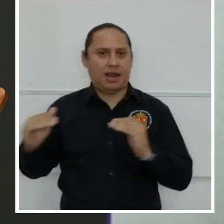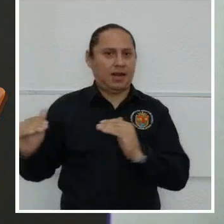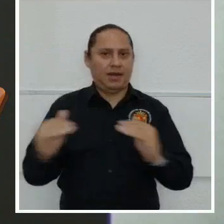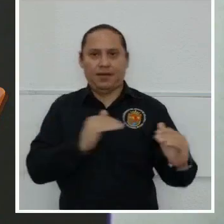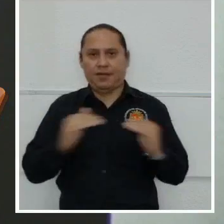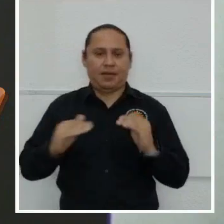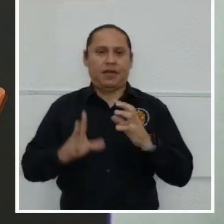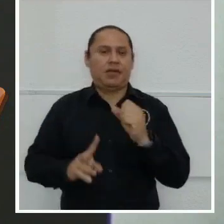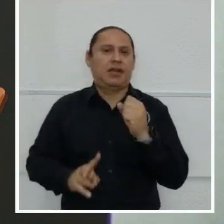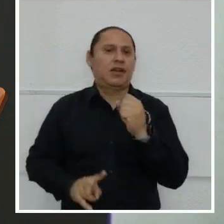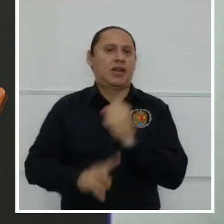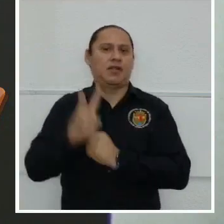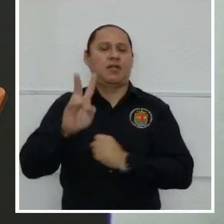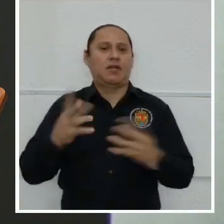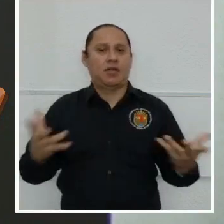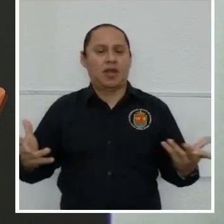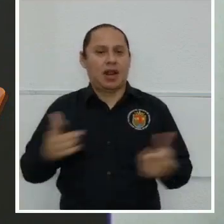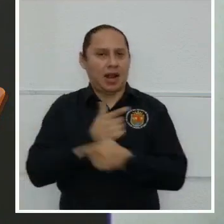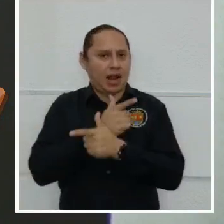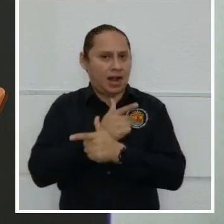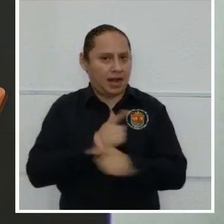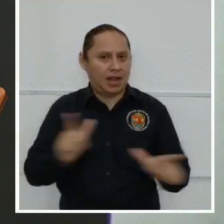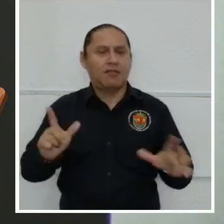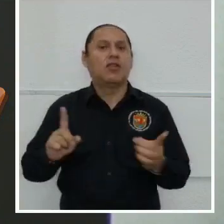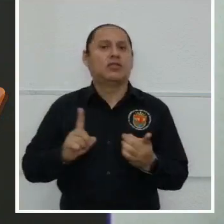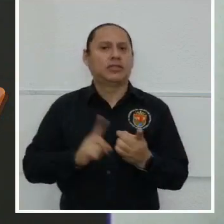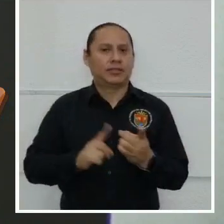a una Vida Libre de Violencia, donde